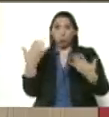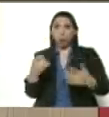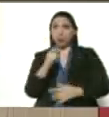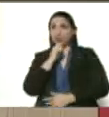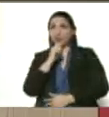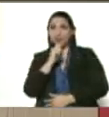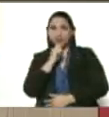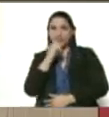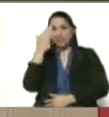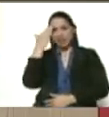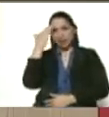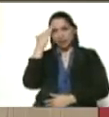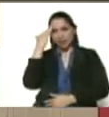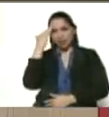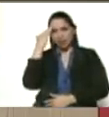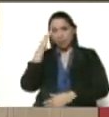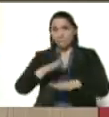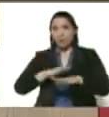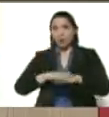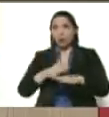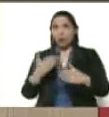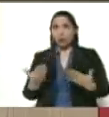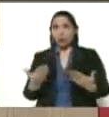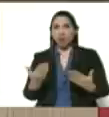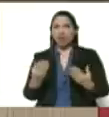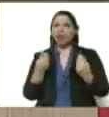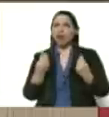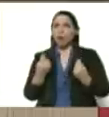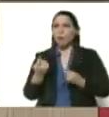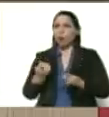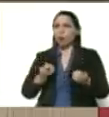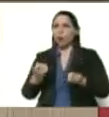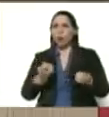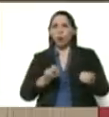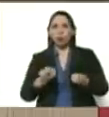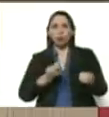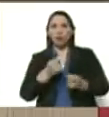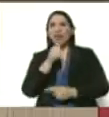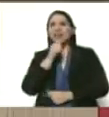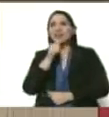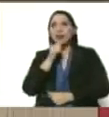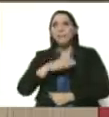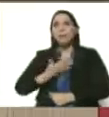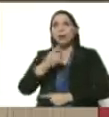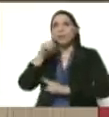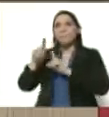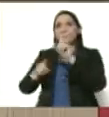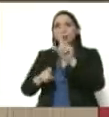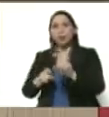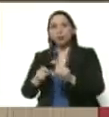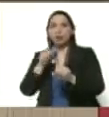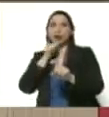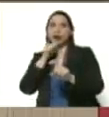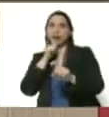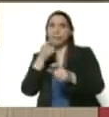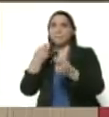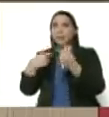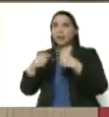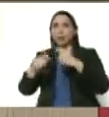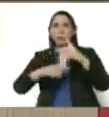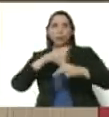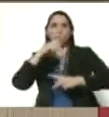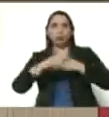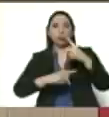difíciles de determinar, porque ¿cómo se controla? ¿A quién se le puede preguntar? ¿A quién le vendió el